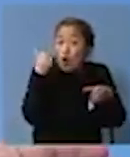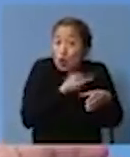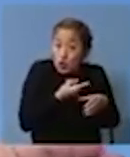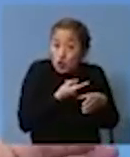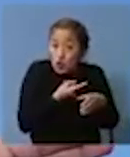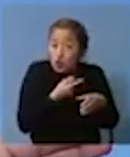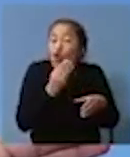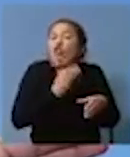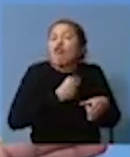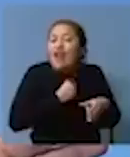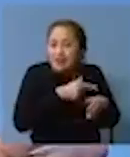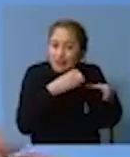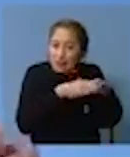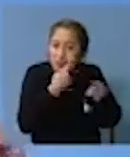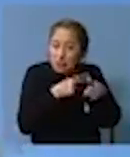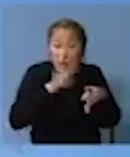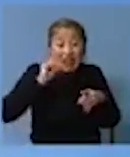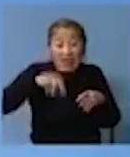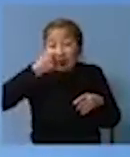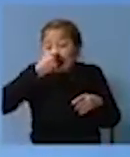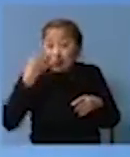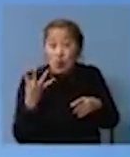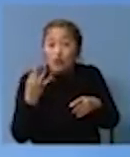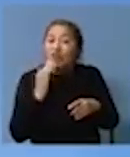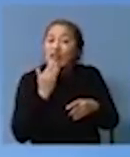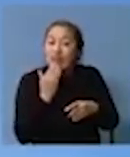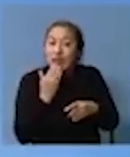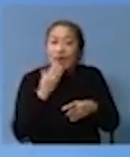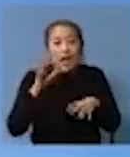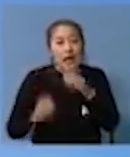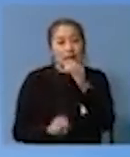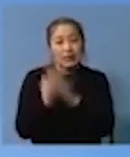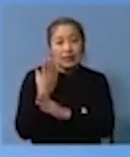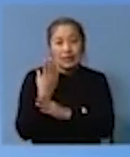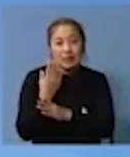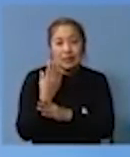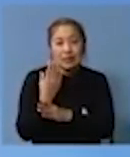era Confiar. Y al día siguiente, el 24 de abril, en horas de la mañana,